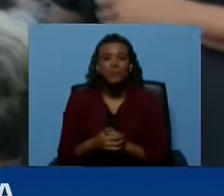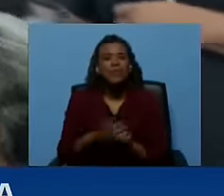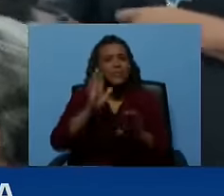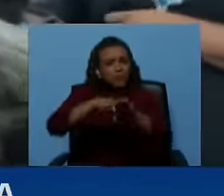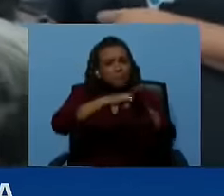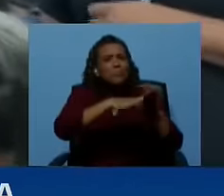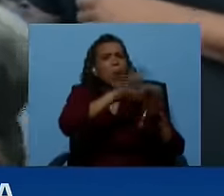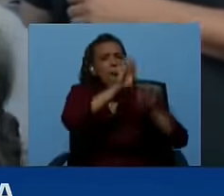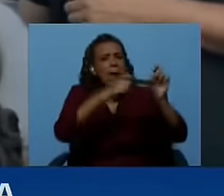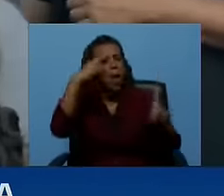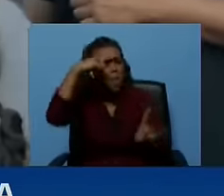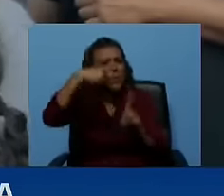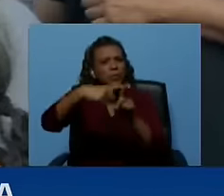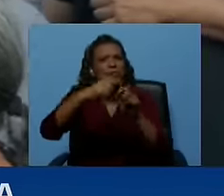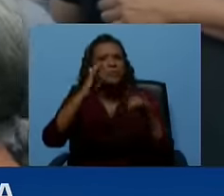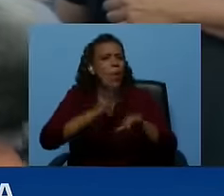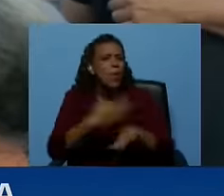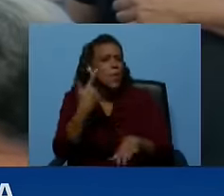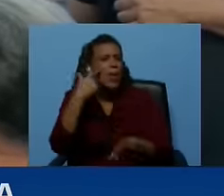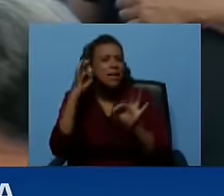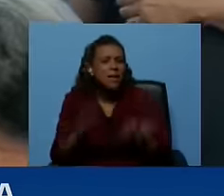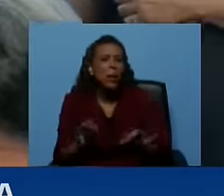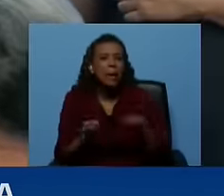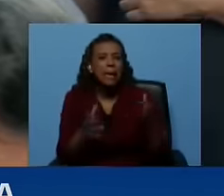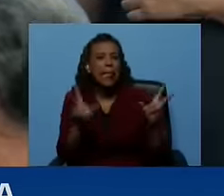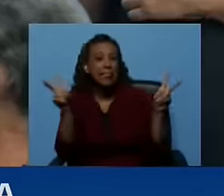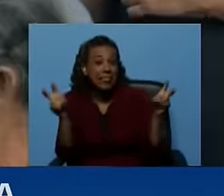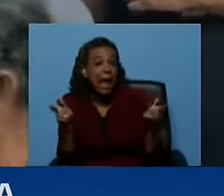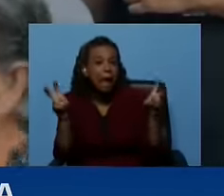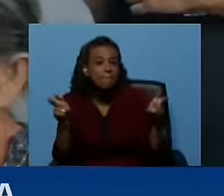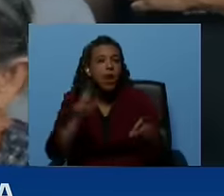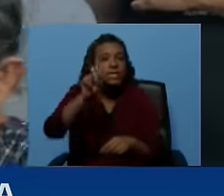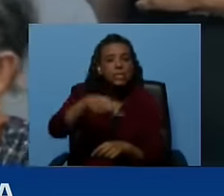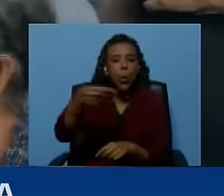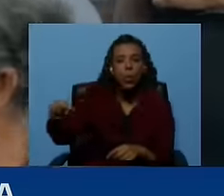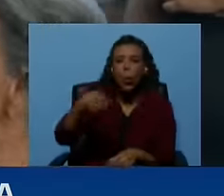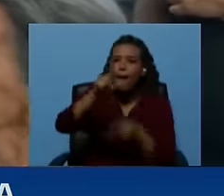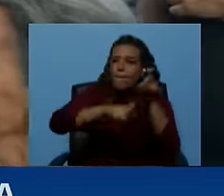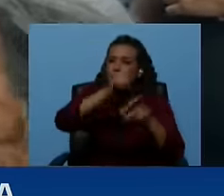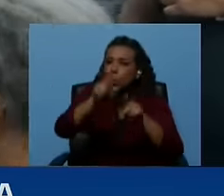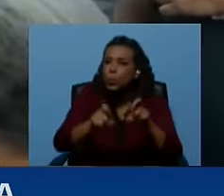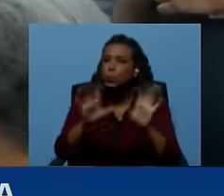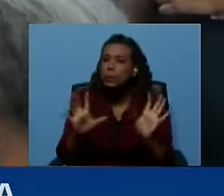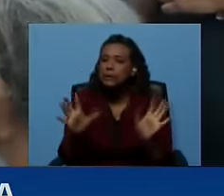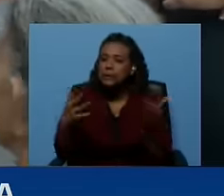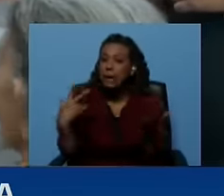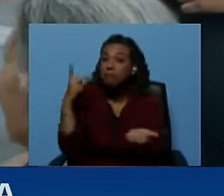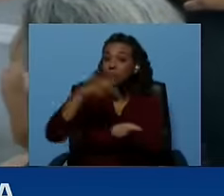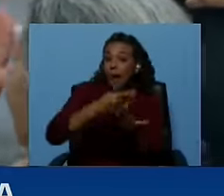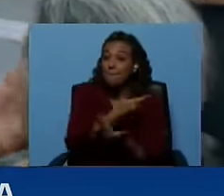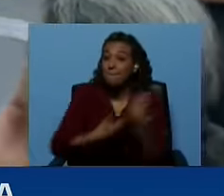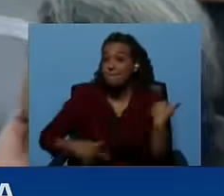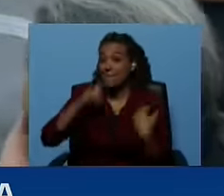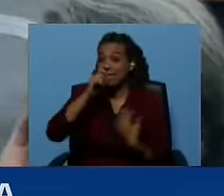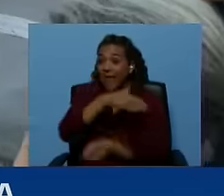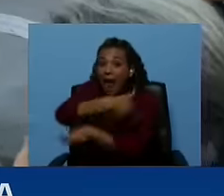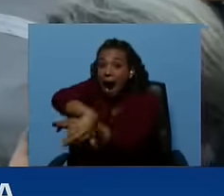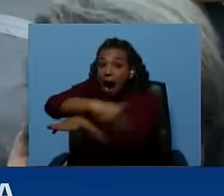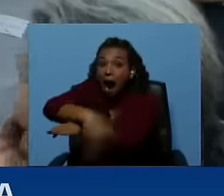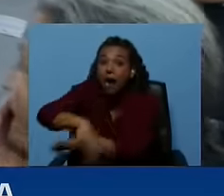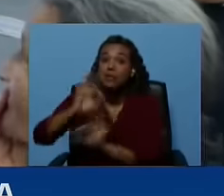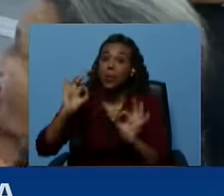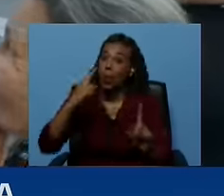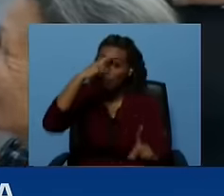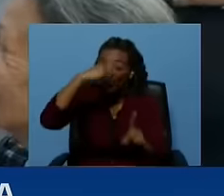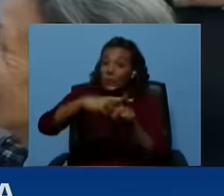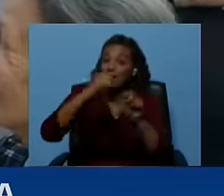también lo valoro muy positivo por algo porque Más allá del tema de si hay consulta pública o no está el tema de la presencia del presidente en la calle algo que fue muy